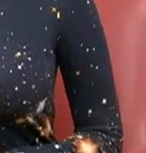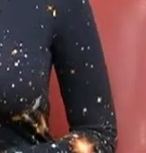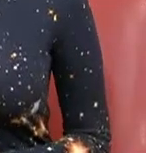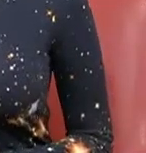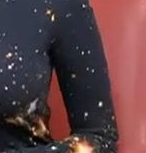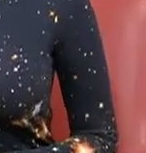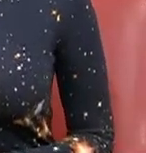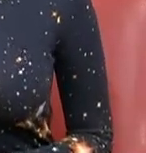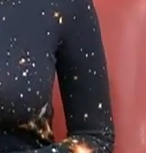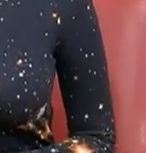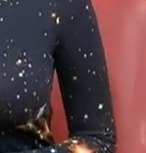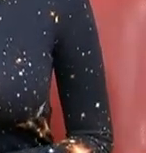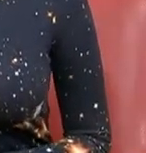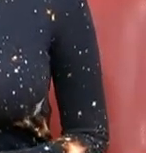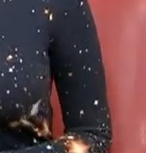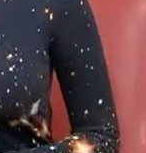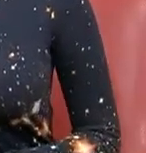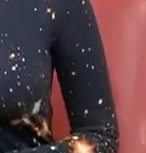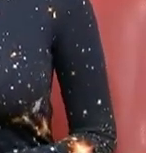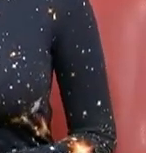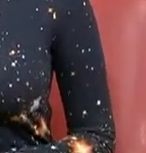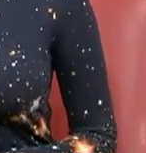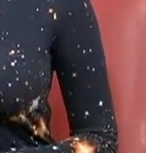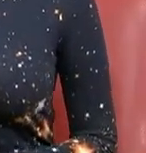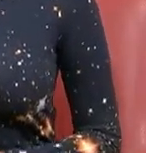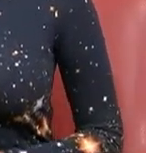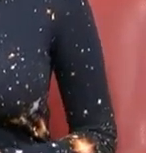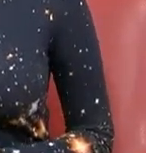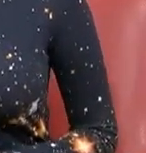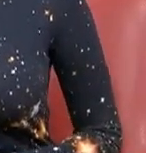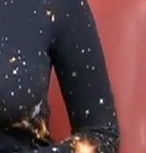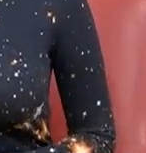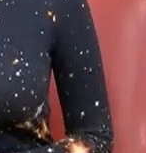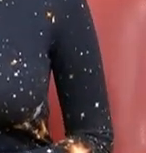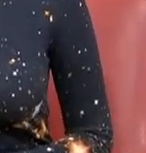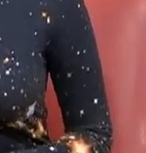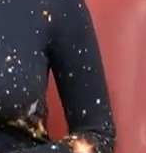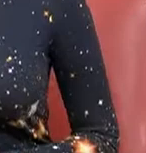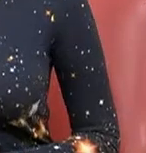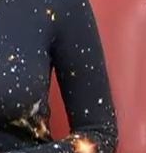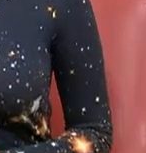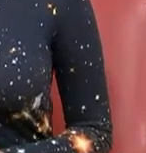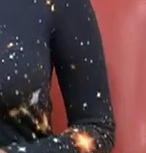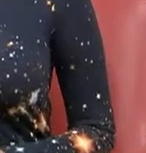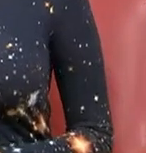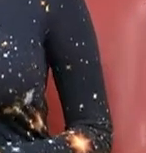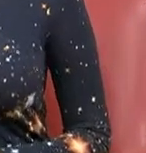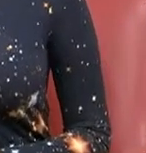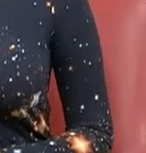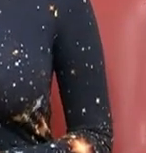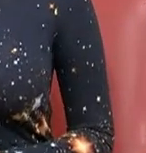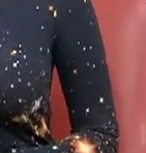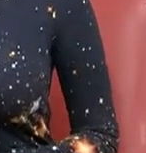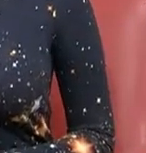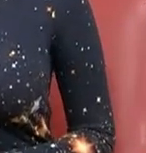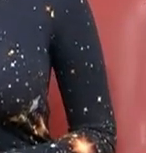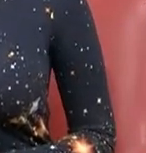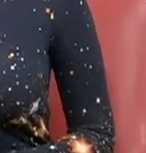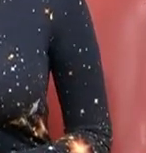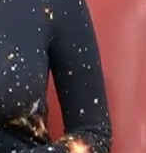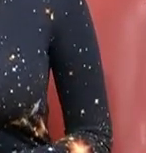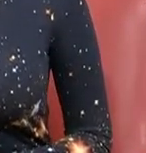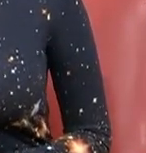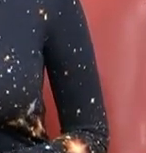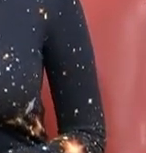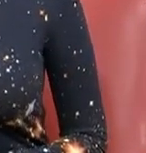muy felices a muchos de los fans de Disney y de Netflix aquí en la región latinoamericana y en México, pero sin duda pues, nos da